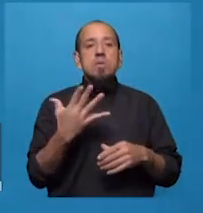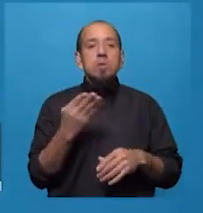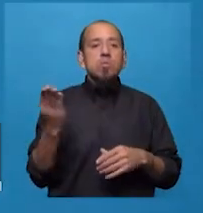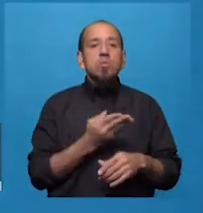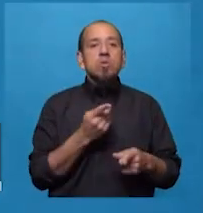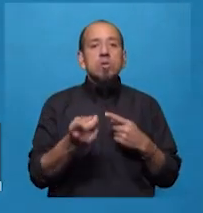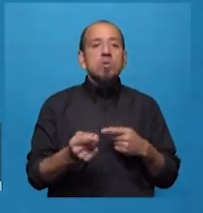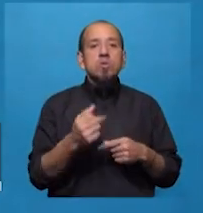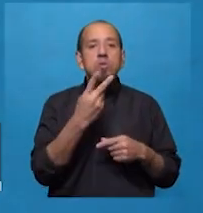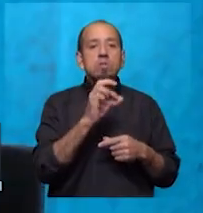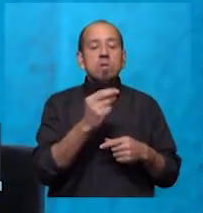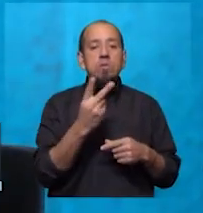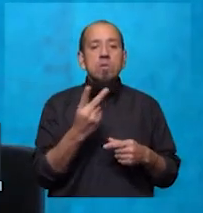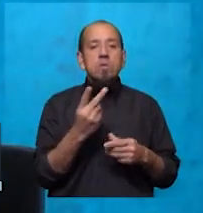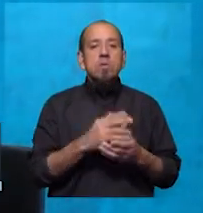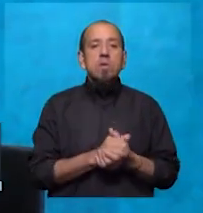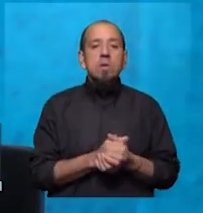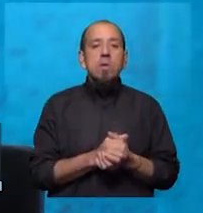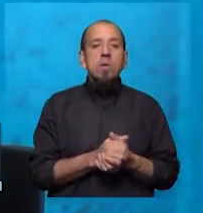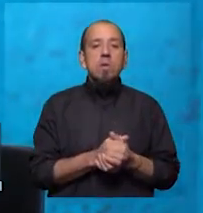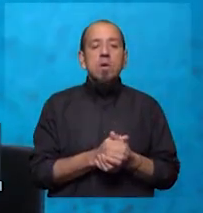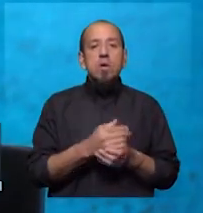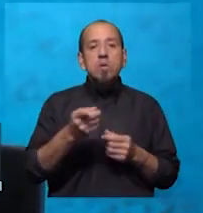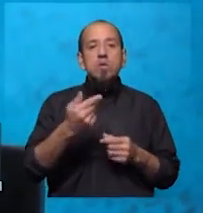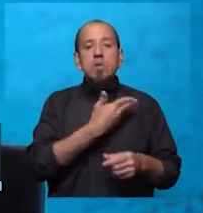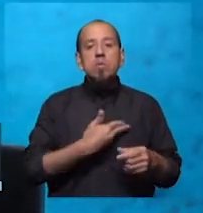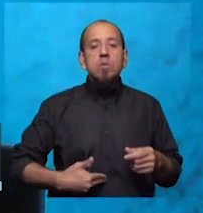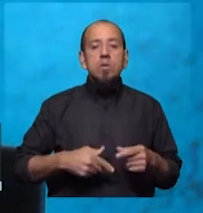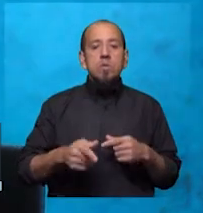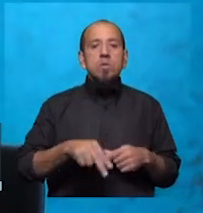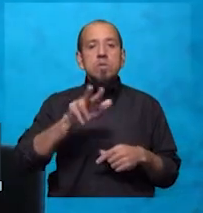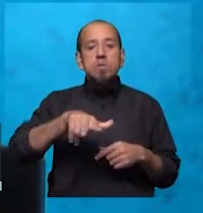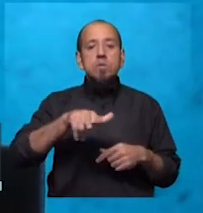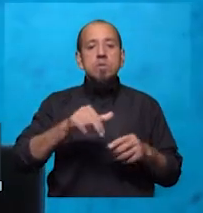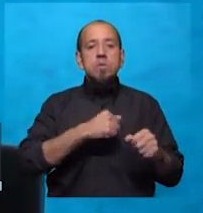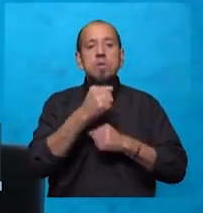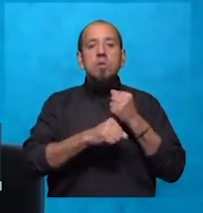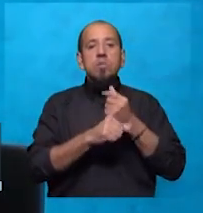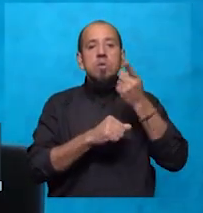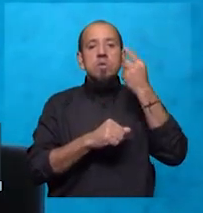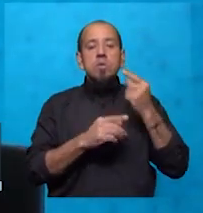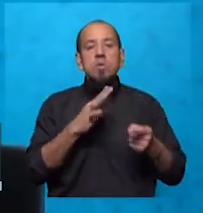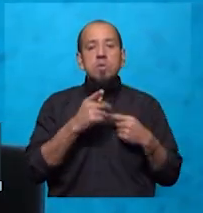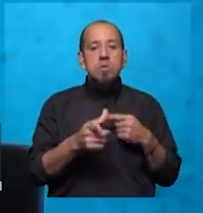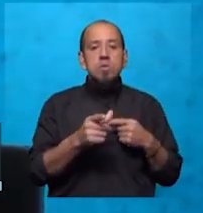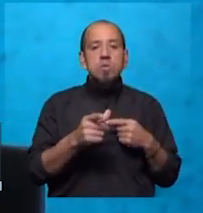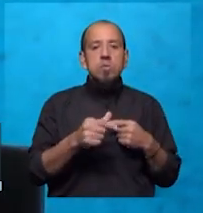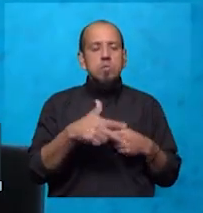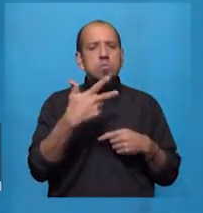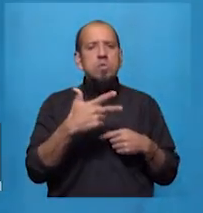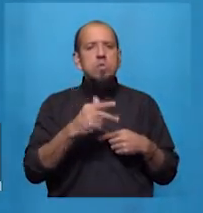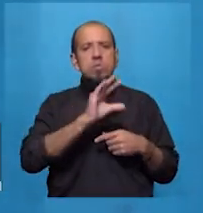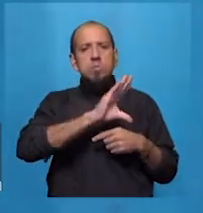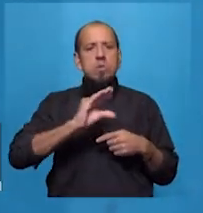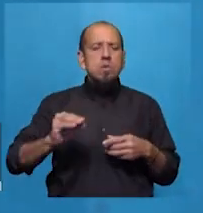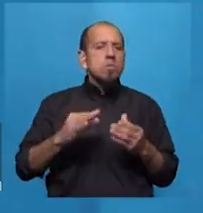más de homicidios en el 2022 bueno justamente hablando de cifras de gobierno compara Este primer trimestre con el del año pasado y señala que han bajado los homicidios Cómo